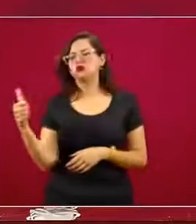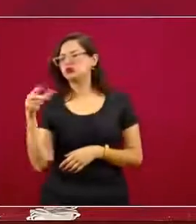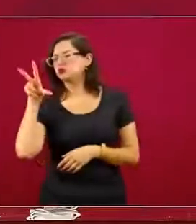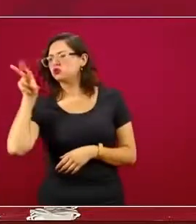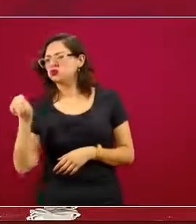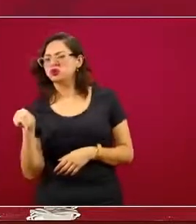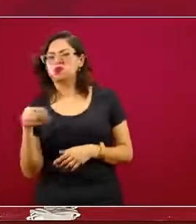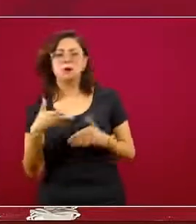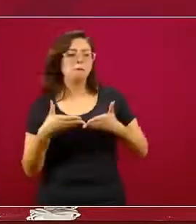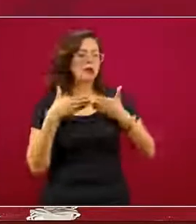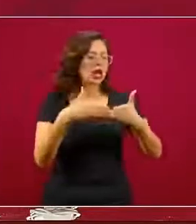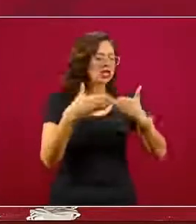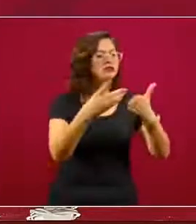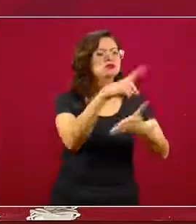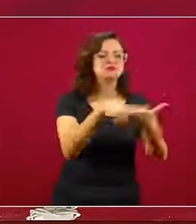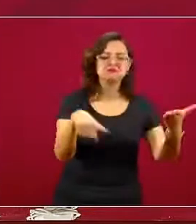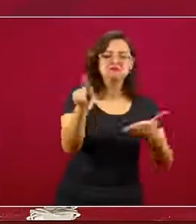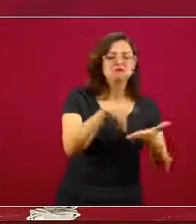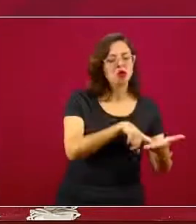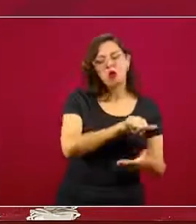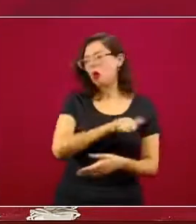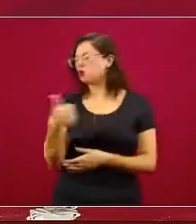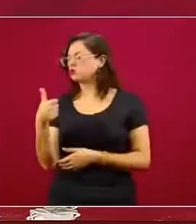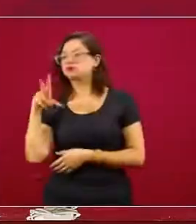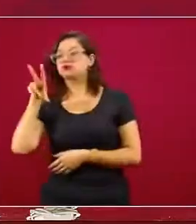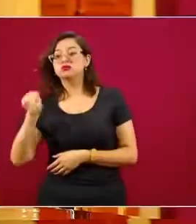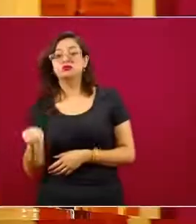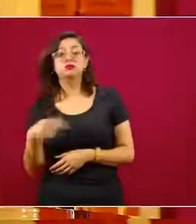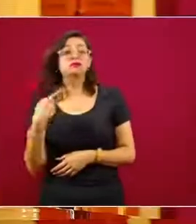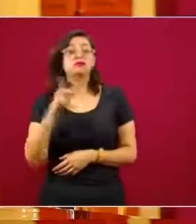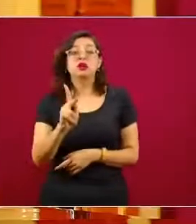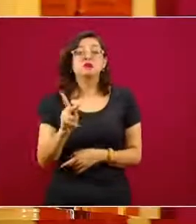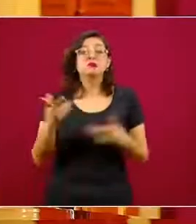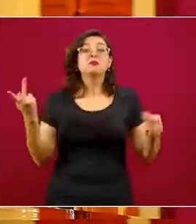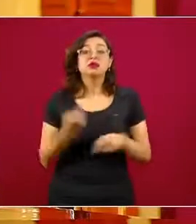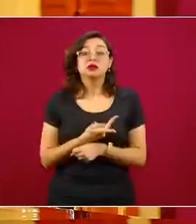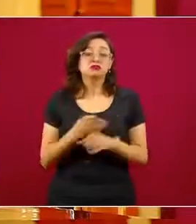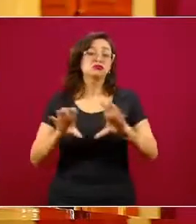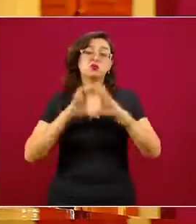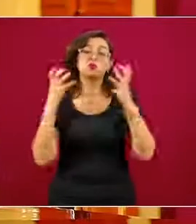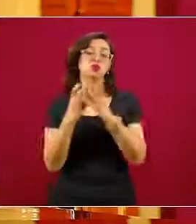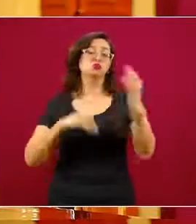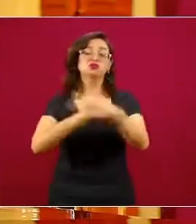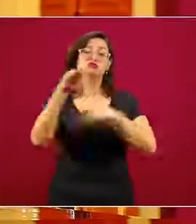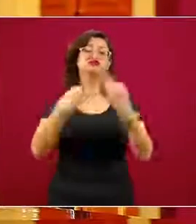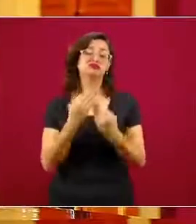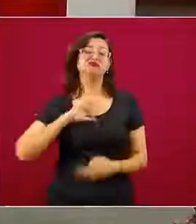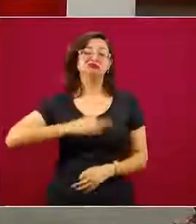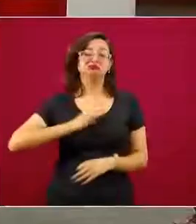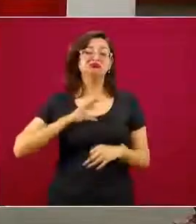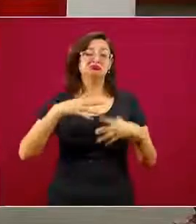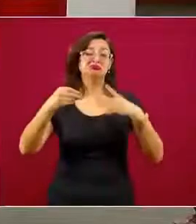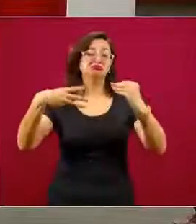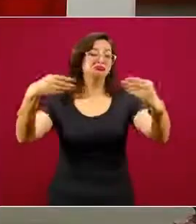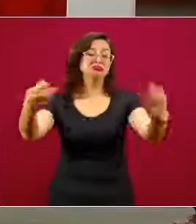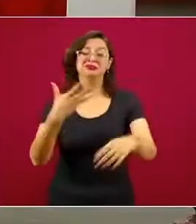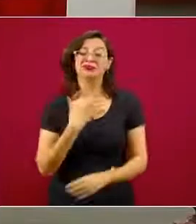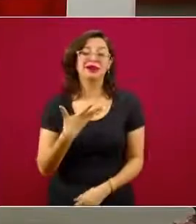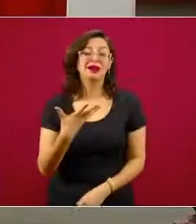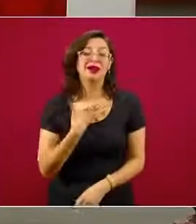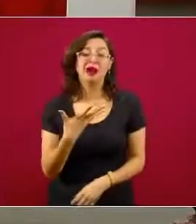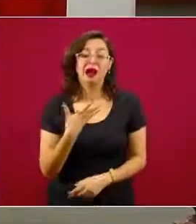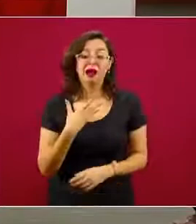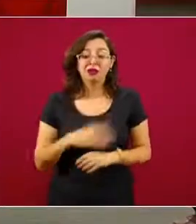sus operaciones marítimas, todos los países del mundo tenemos COVID. Y no se ha encontrado hasta el momento